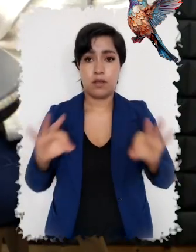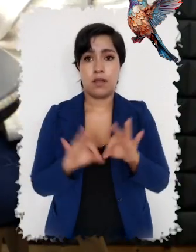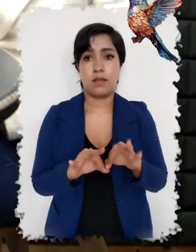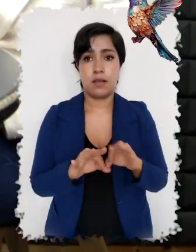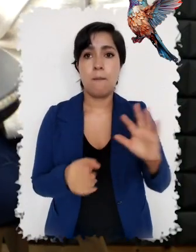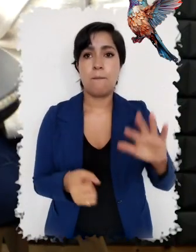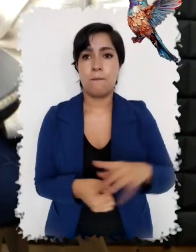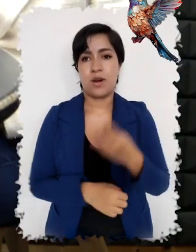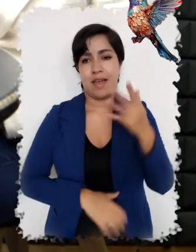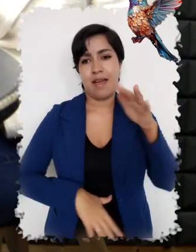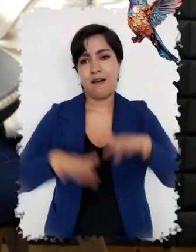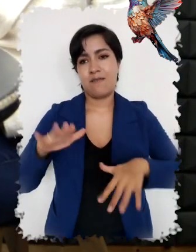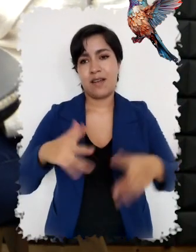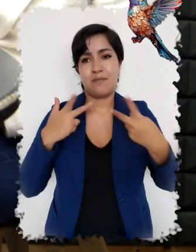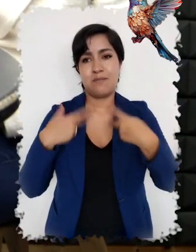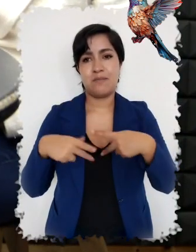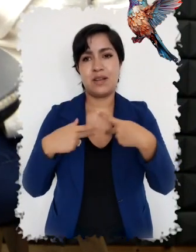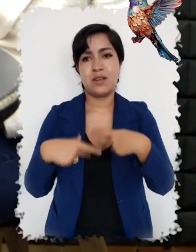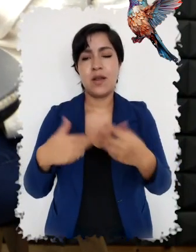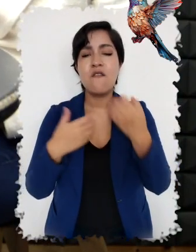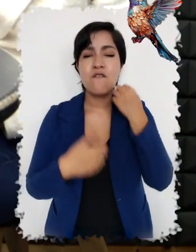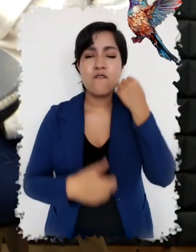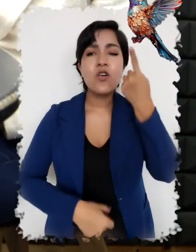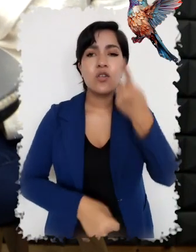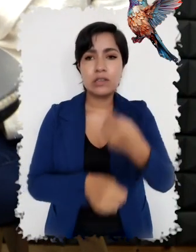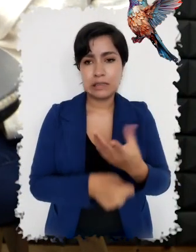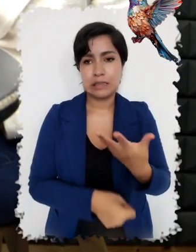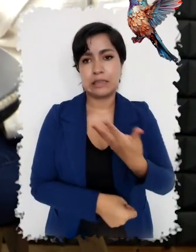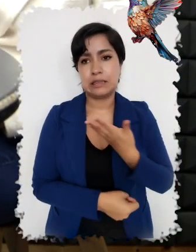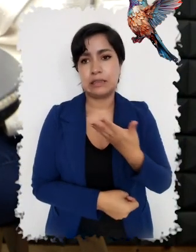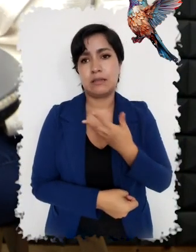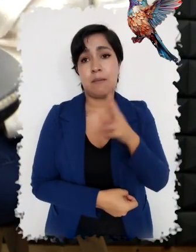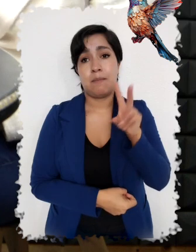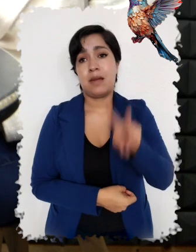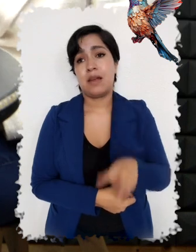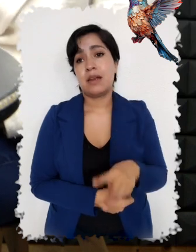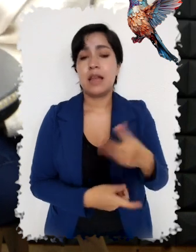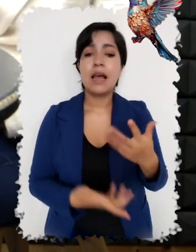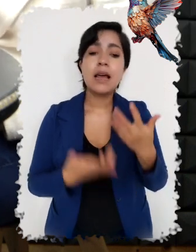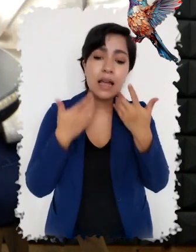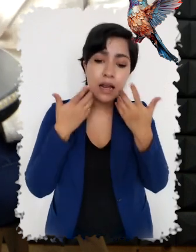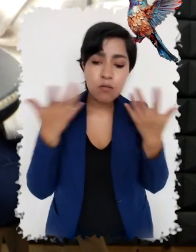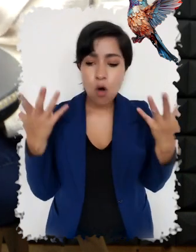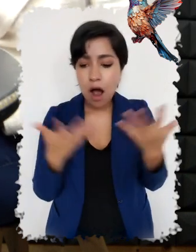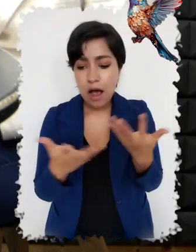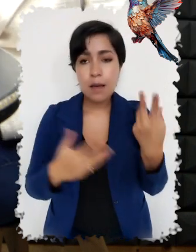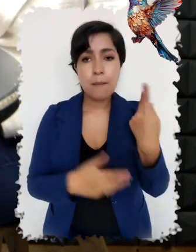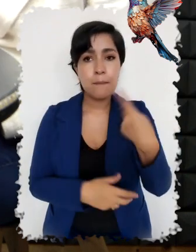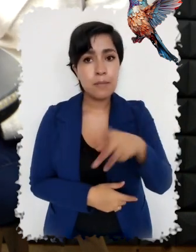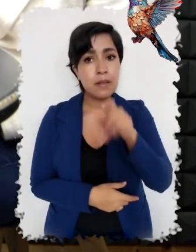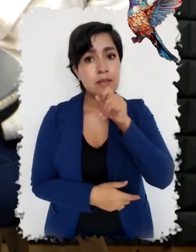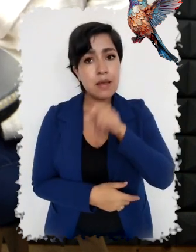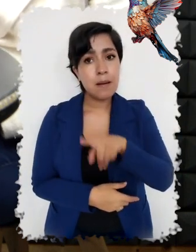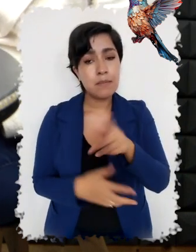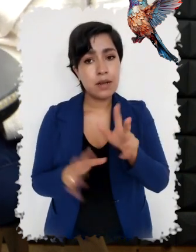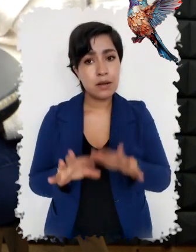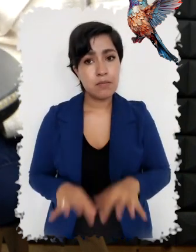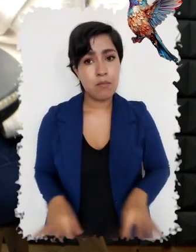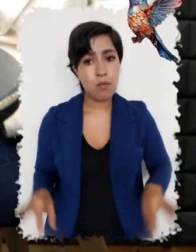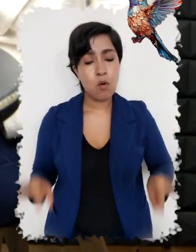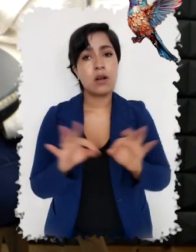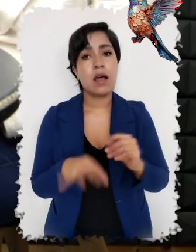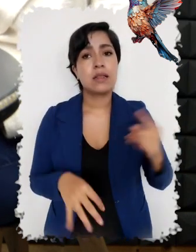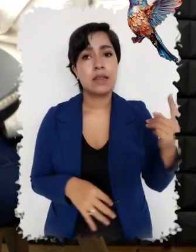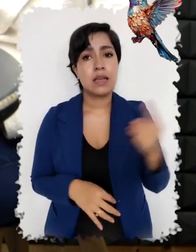importante a veces las personas tenemos mucha voluntad muchas voluntades Hay que hacerlo hay que hacer pero también cuenta